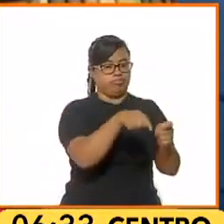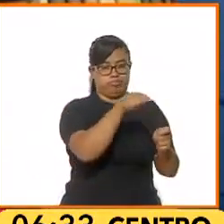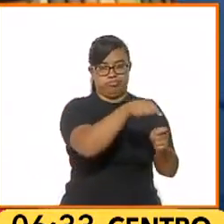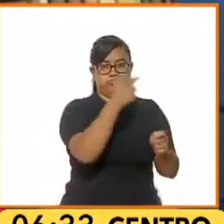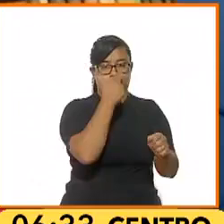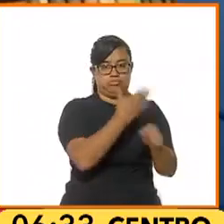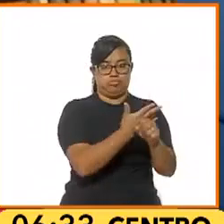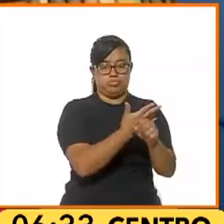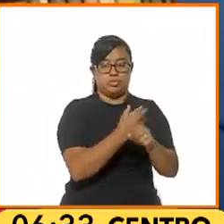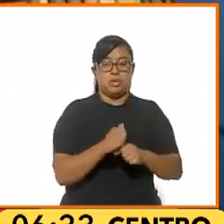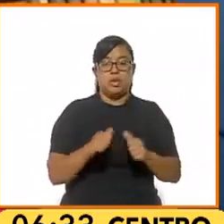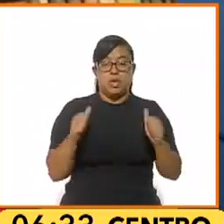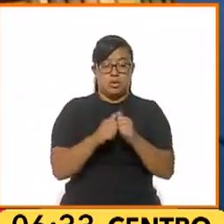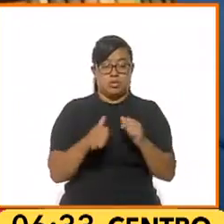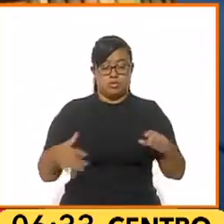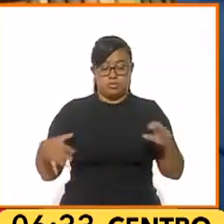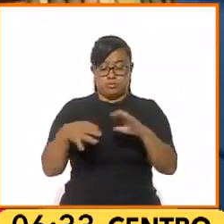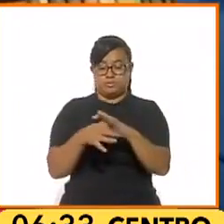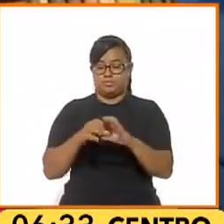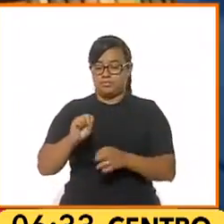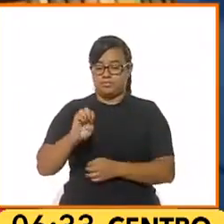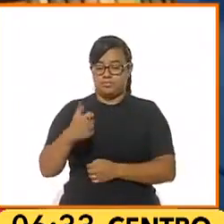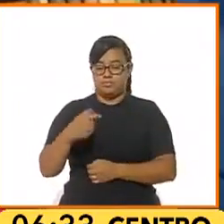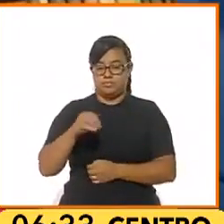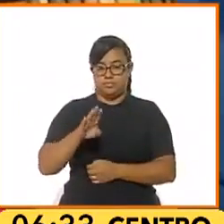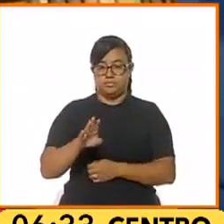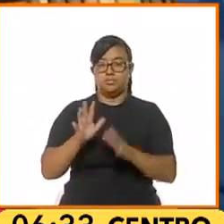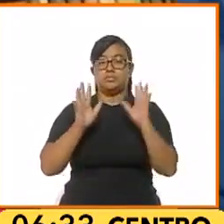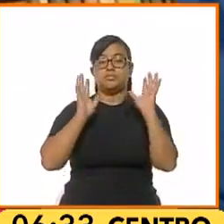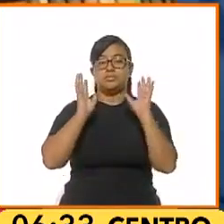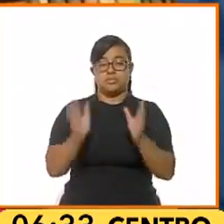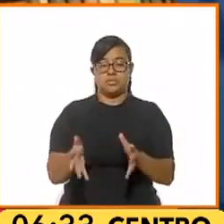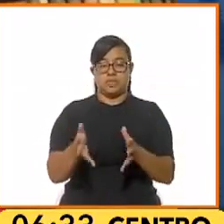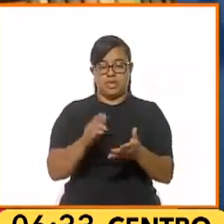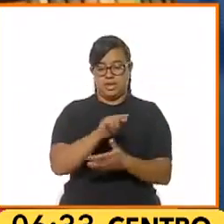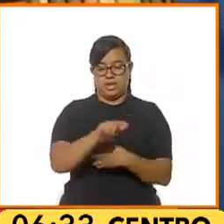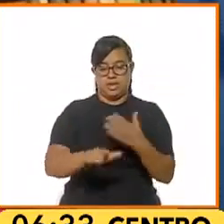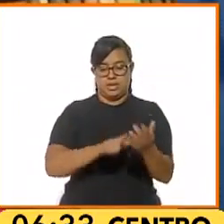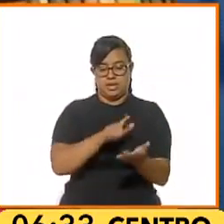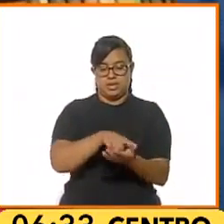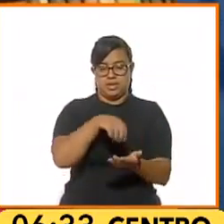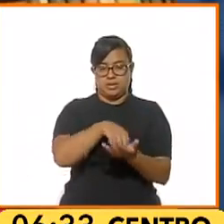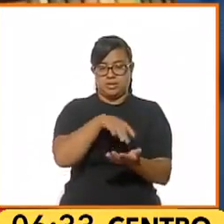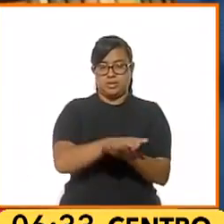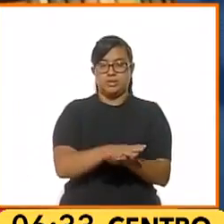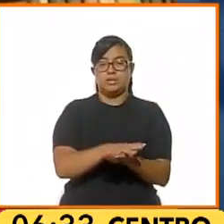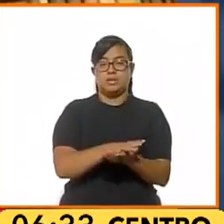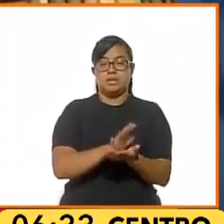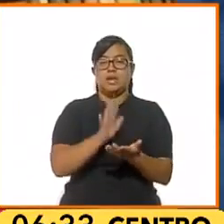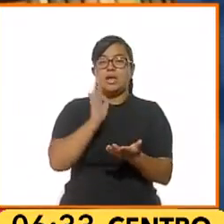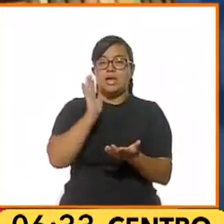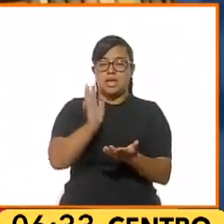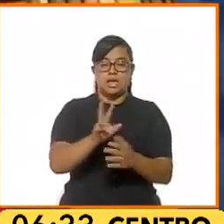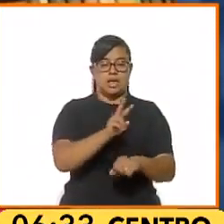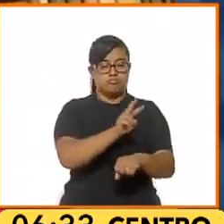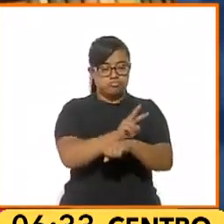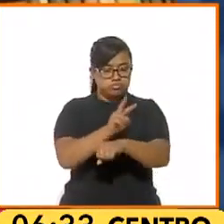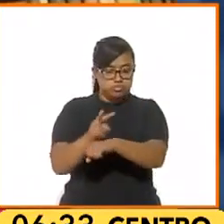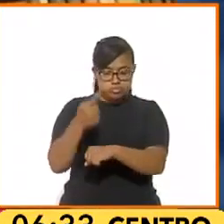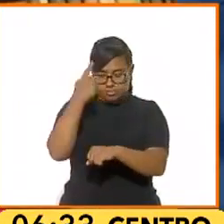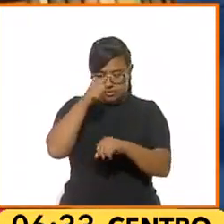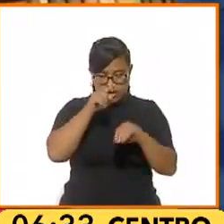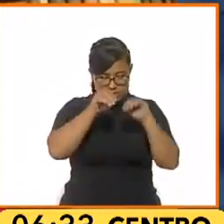la Secretaría de Gobernación, que ya tenía en la actual legislación facultades de vigilancia de